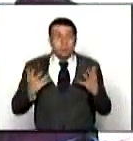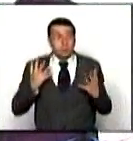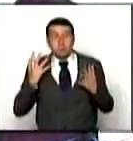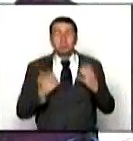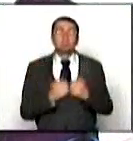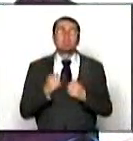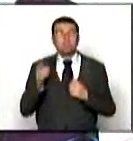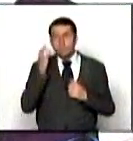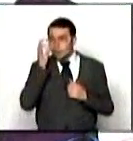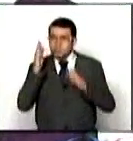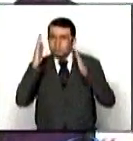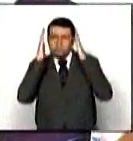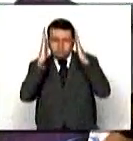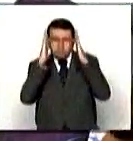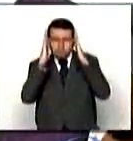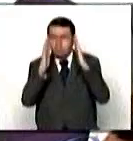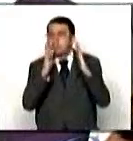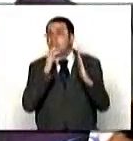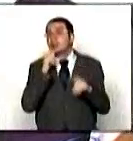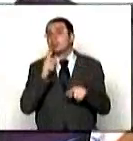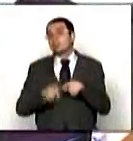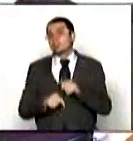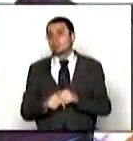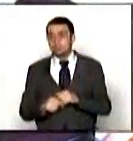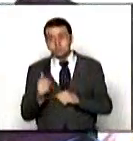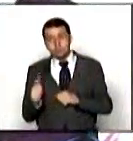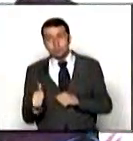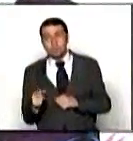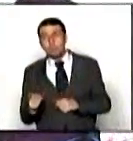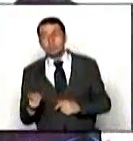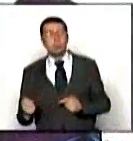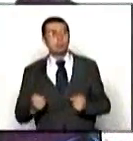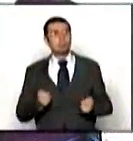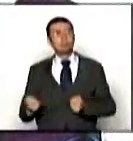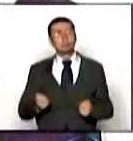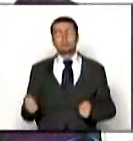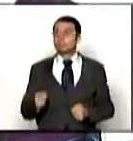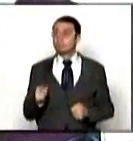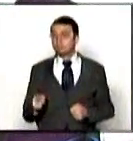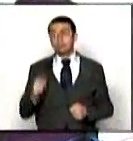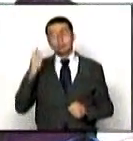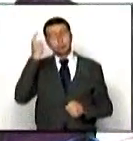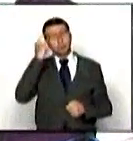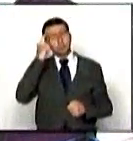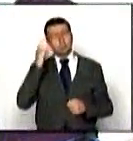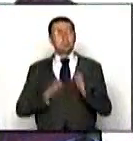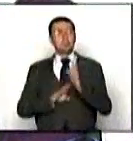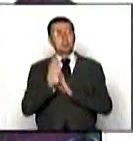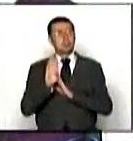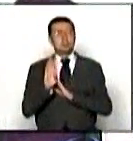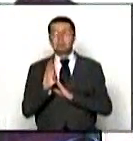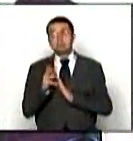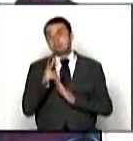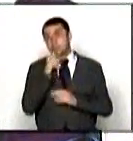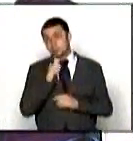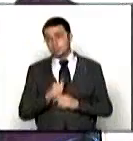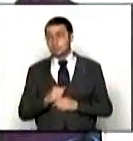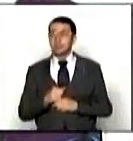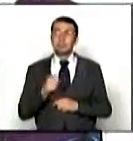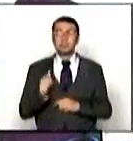pueden mantener la concentración. Sus índices de coeficiente intelectual generalmente son bajos. Y la solución típica de la medicina